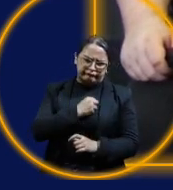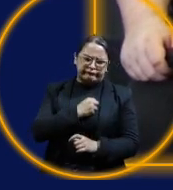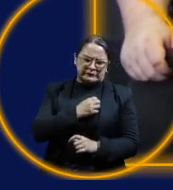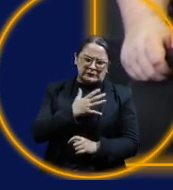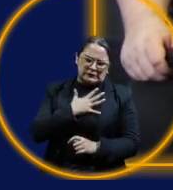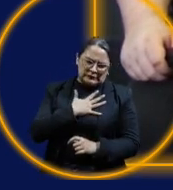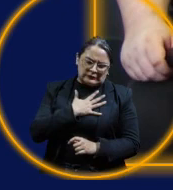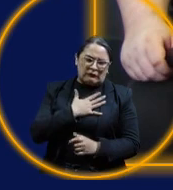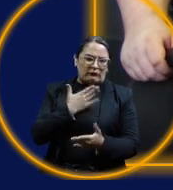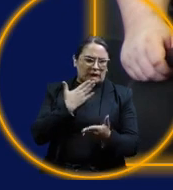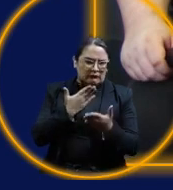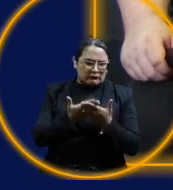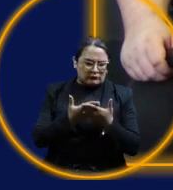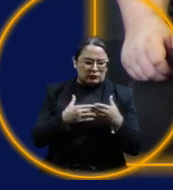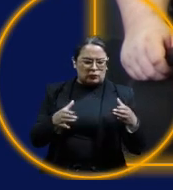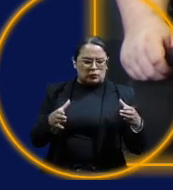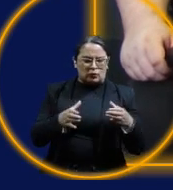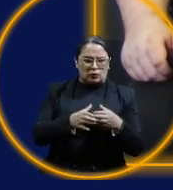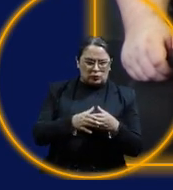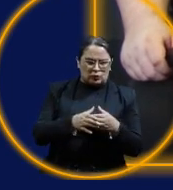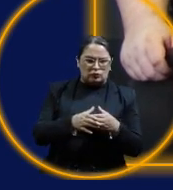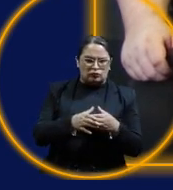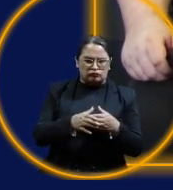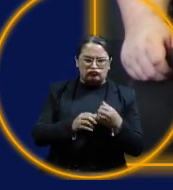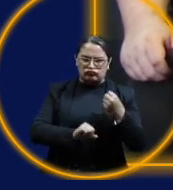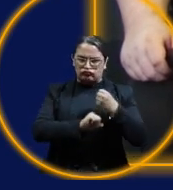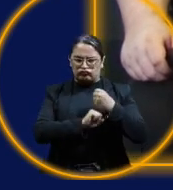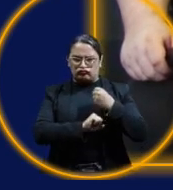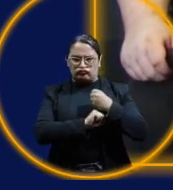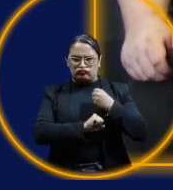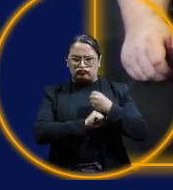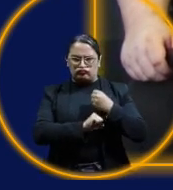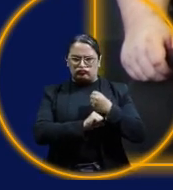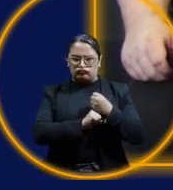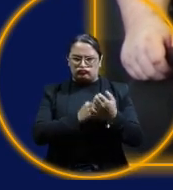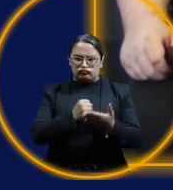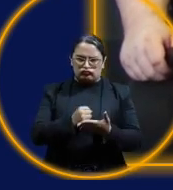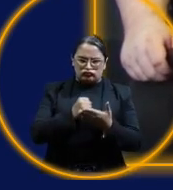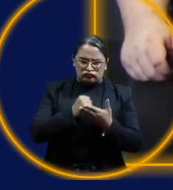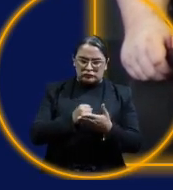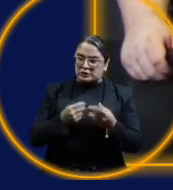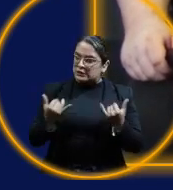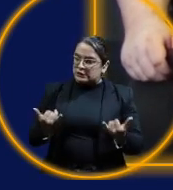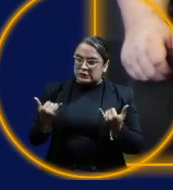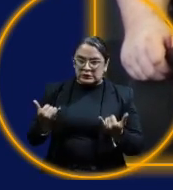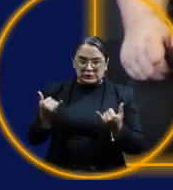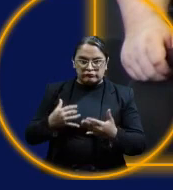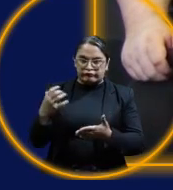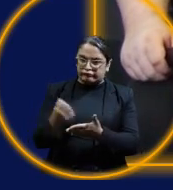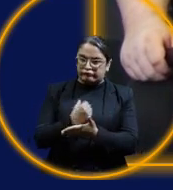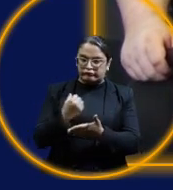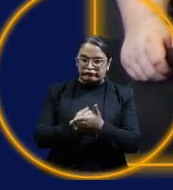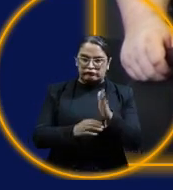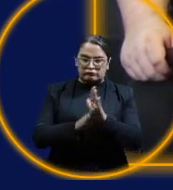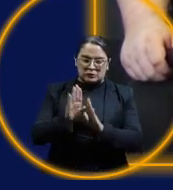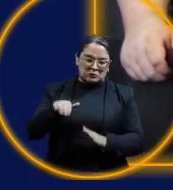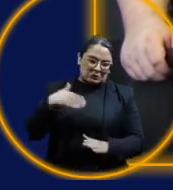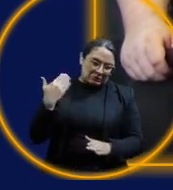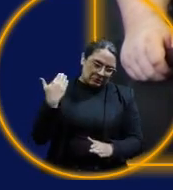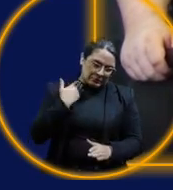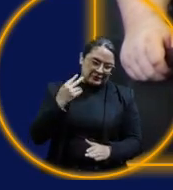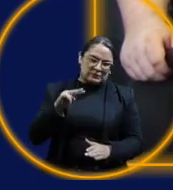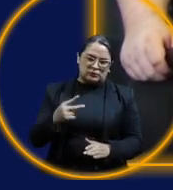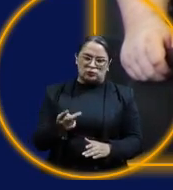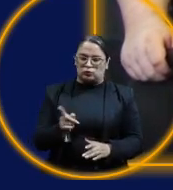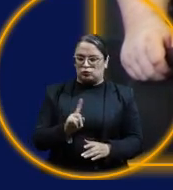sentí muy afortunado de trabajar con un una disquera que no me impulsaba así con todo para que el segundo fuera un fiasco